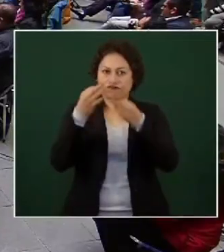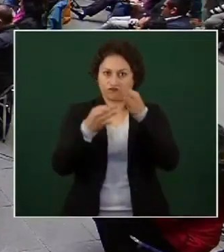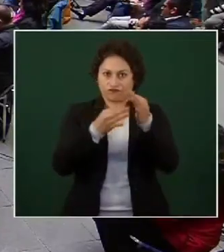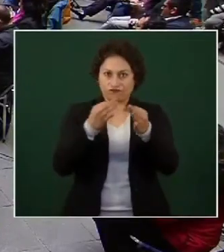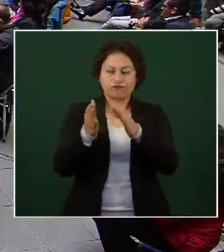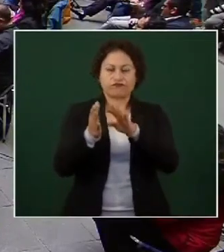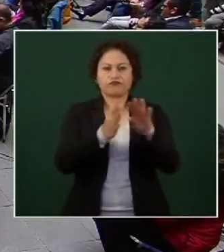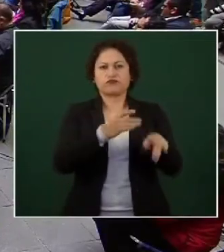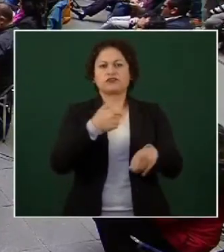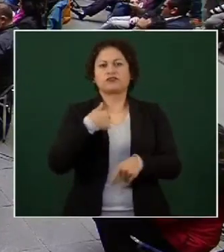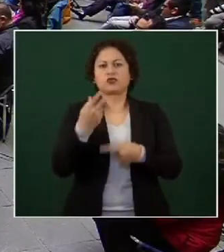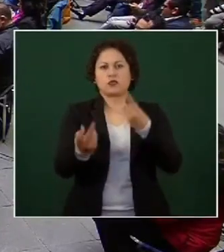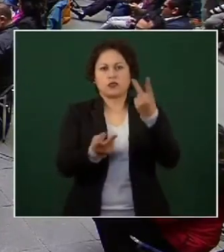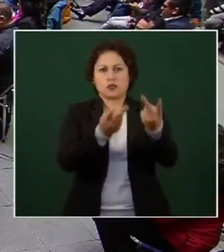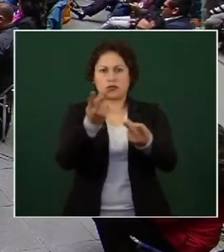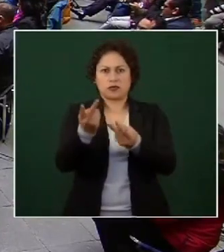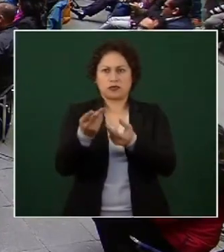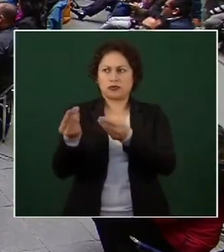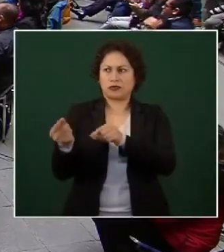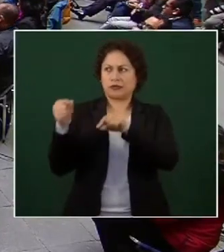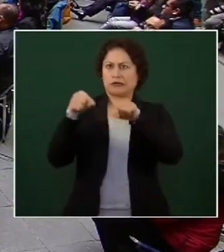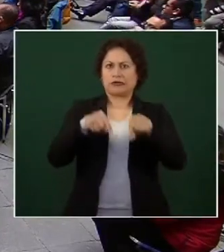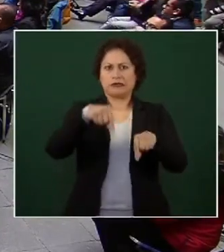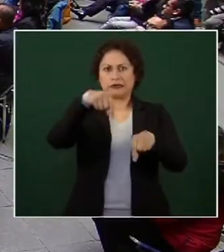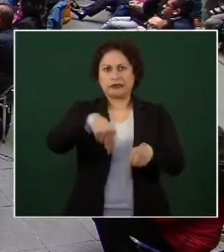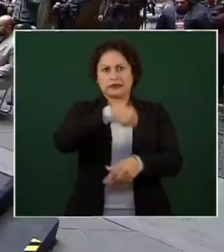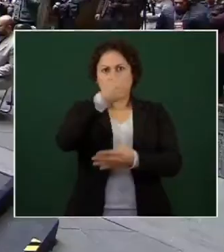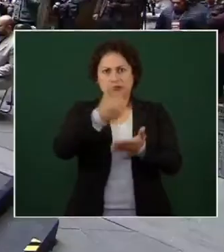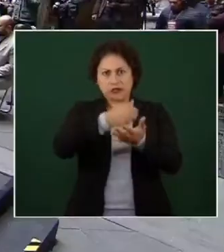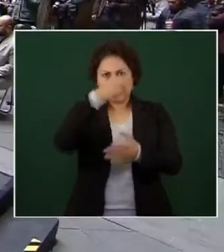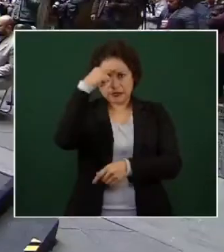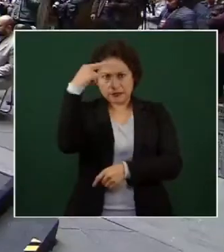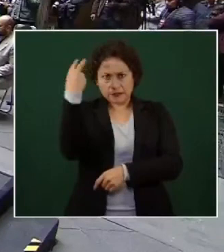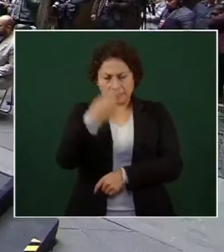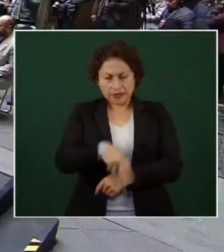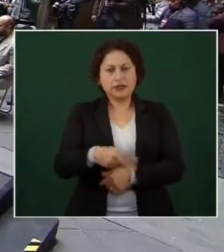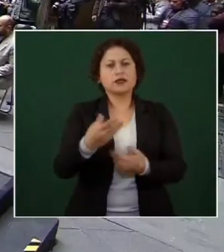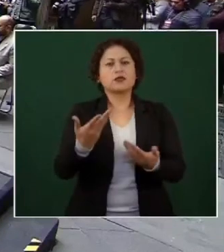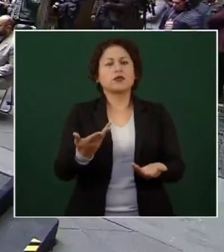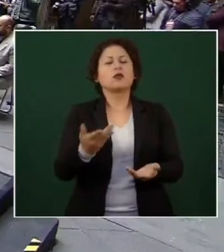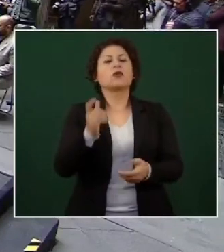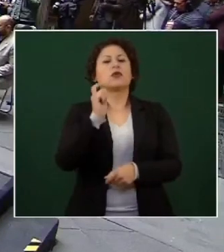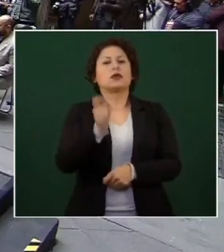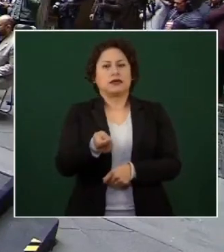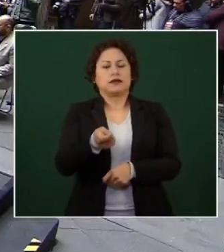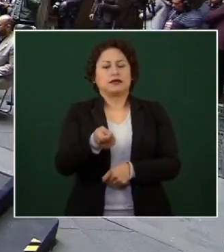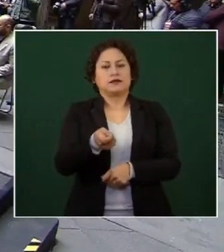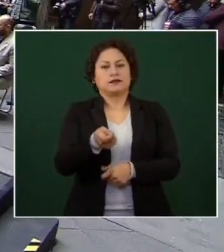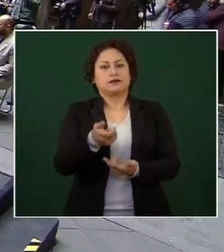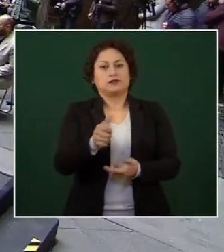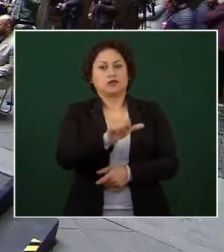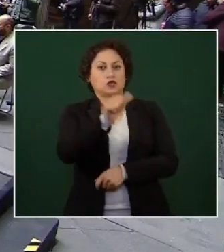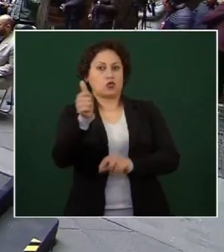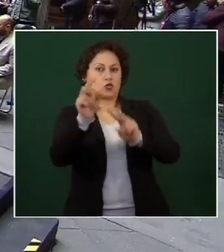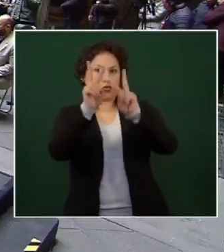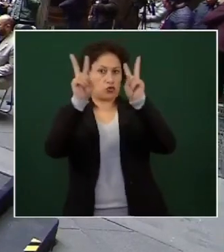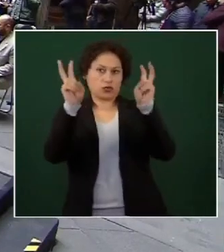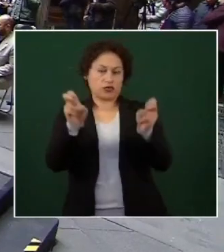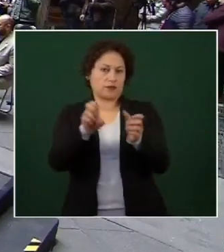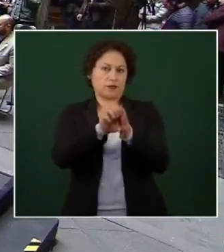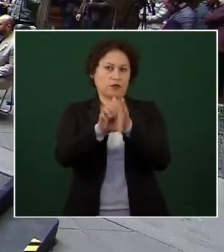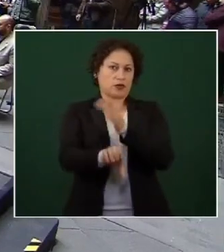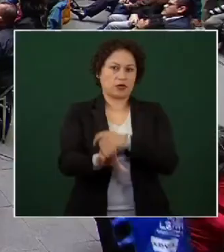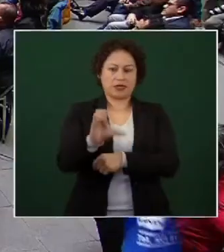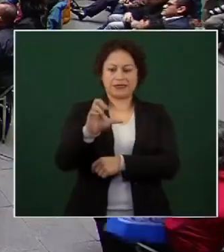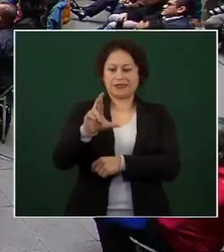en este lugar, en la sede del gobierno de la Ciudad de México, también el otro caso es el caso de Ciro Gómez